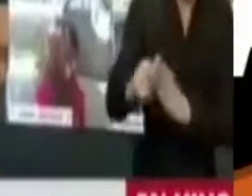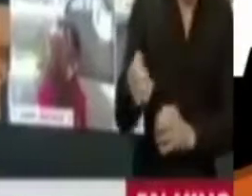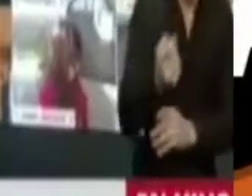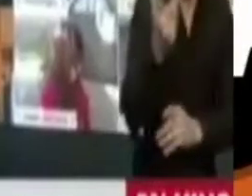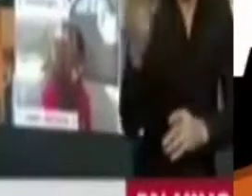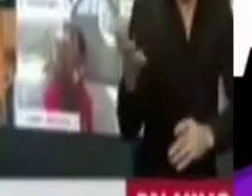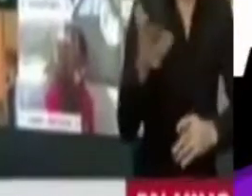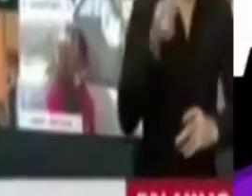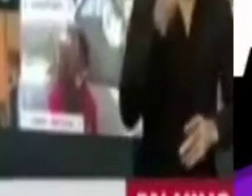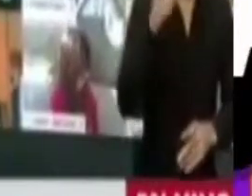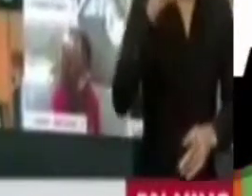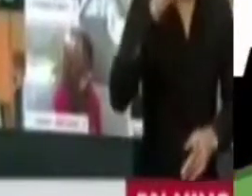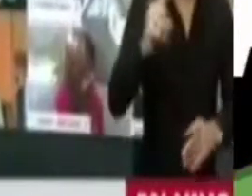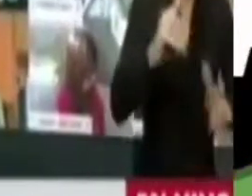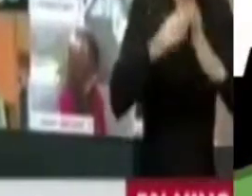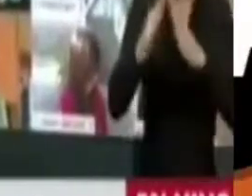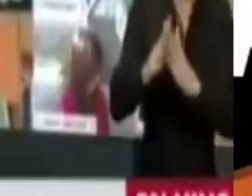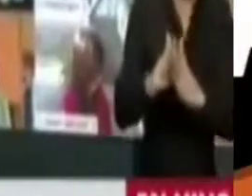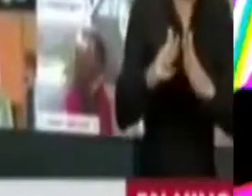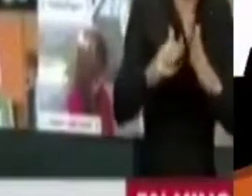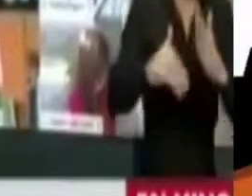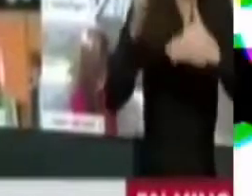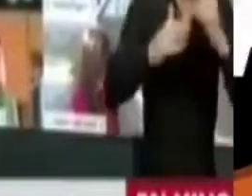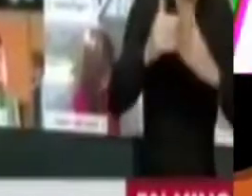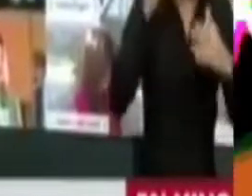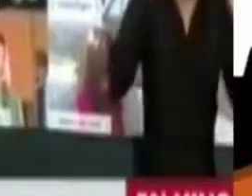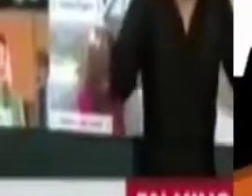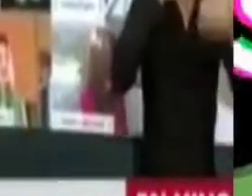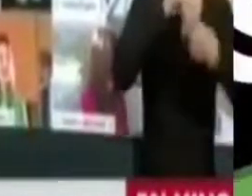el tema de las votaciones, ahí nos dimos cuenta de que se había votado,